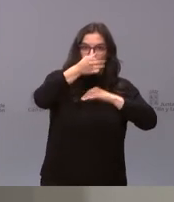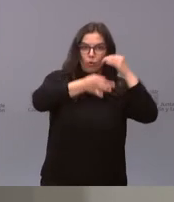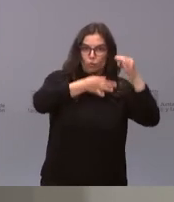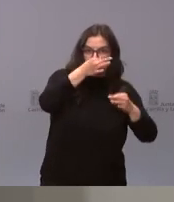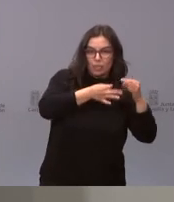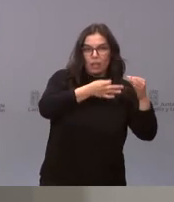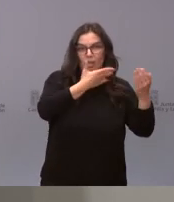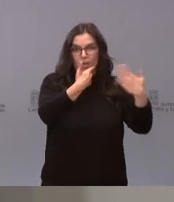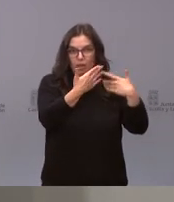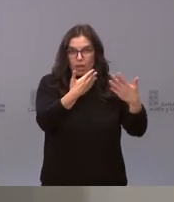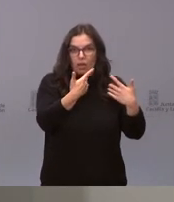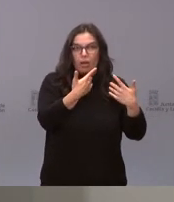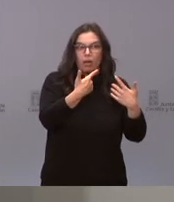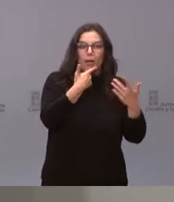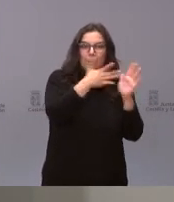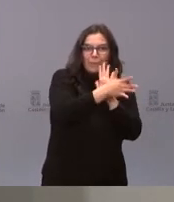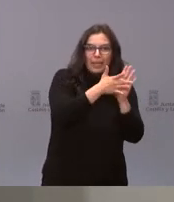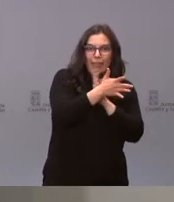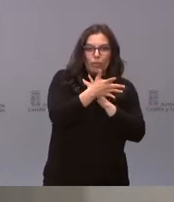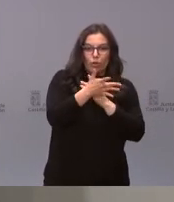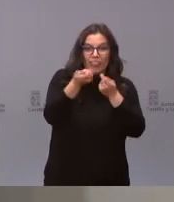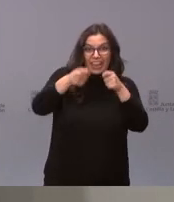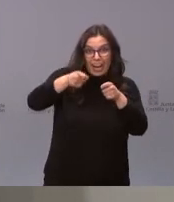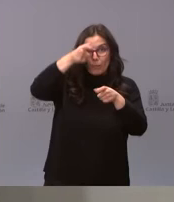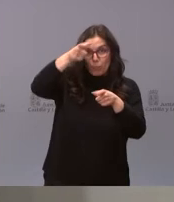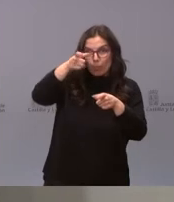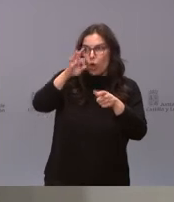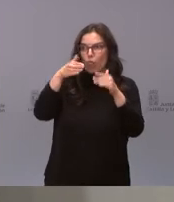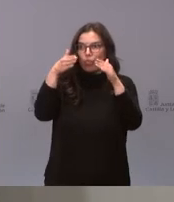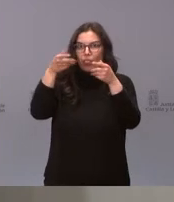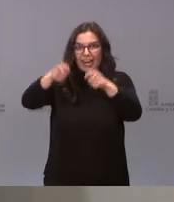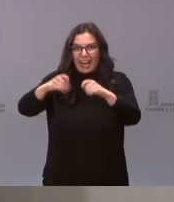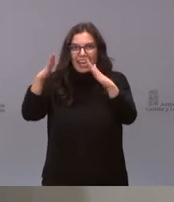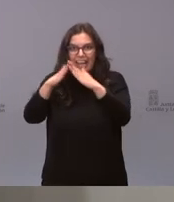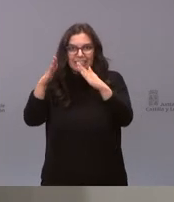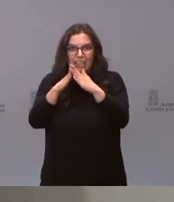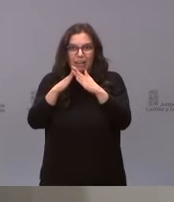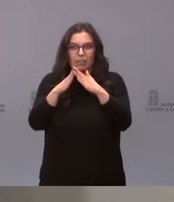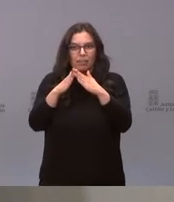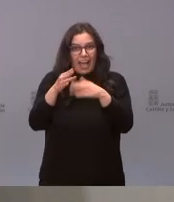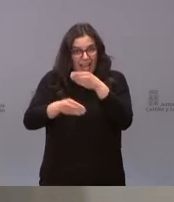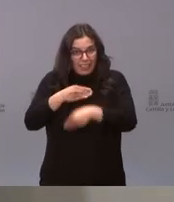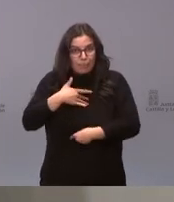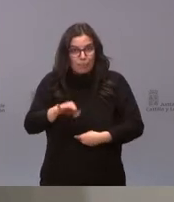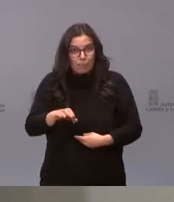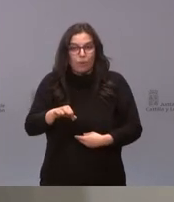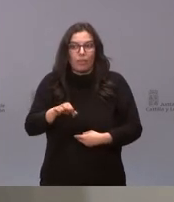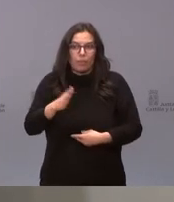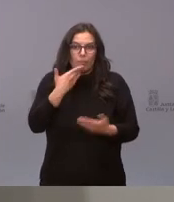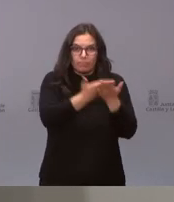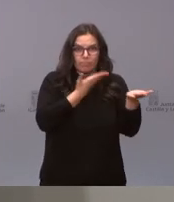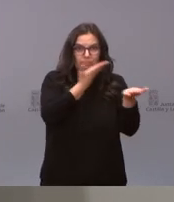pedir que tenemos que perimetral es decir perimetral municipios perímetros de una casa entonces todo eso se podría se podría volver a